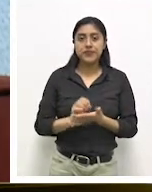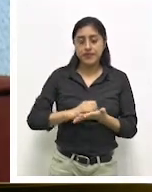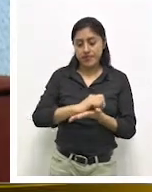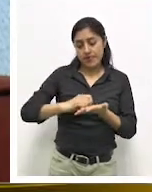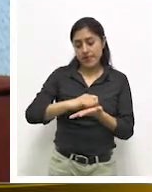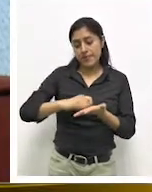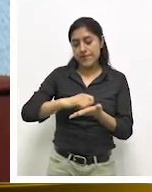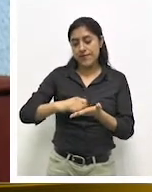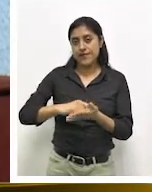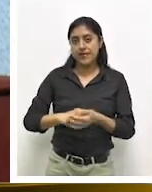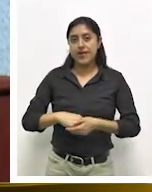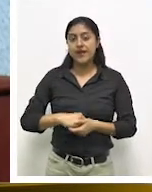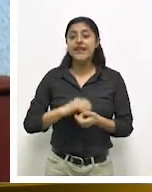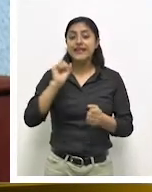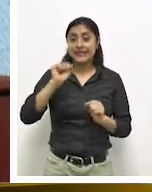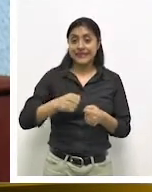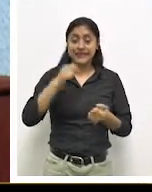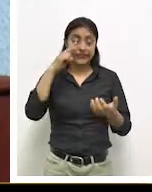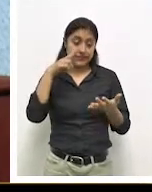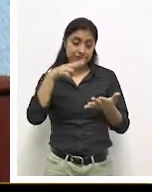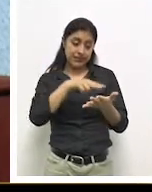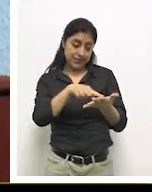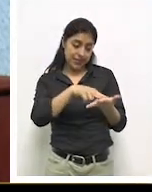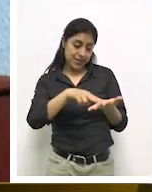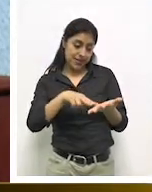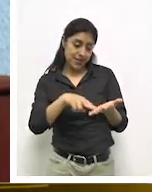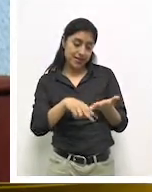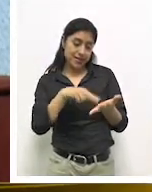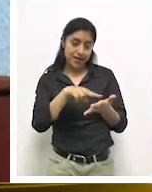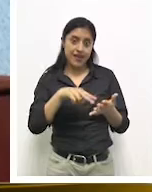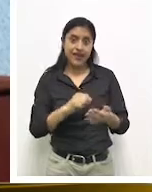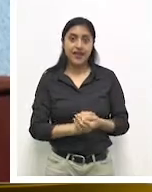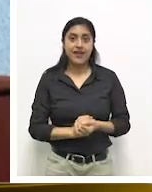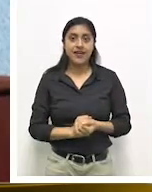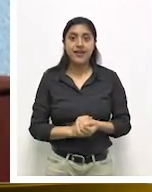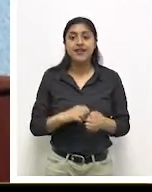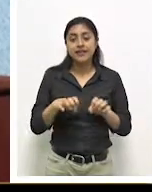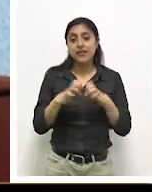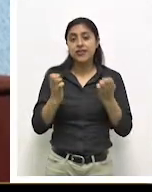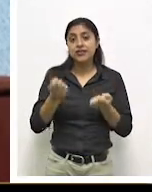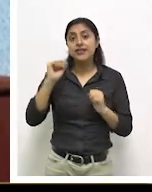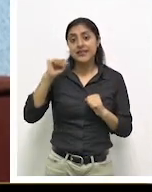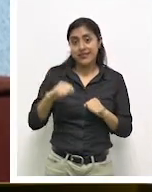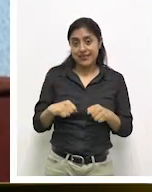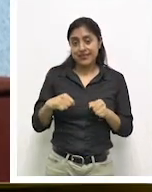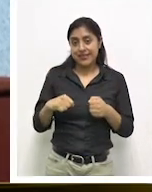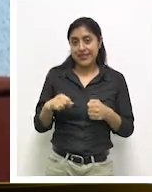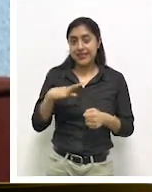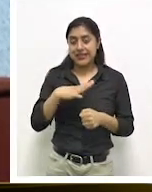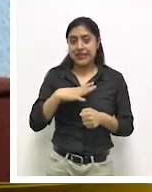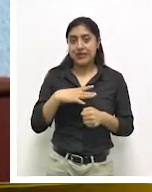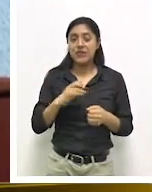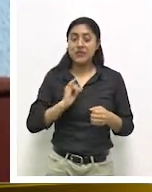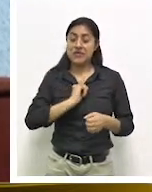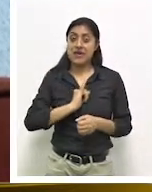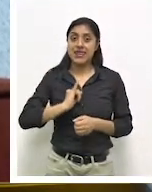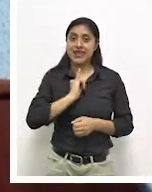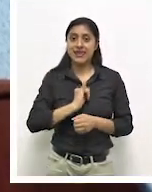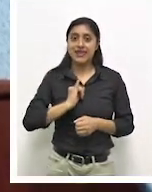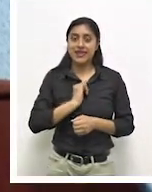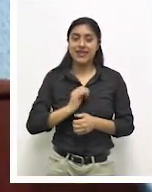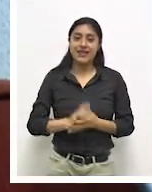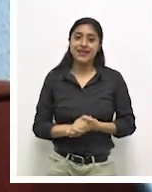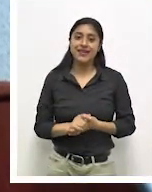ahí, hija de Jorge Mario Morales de León. Y el otro también dice hijo de Jorge Mario Morales. Entonces, le digo, ya veo que